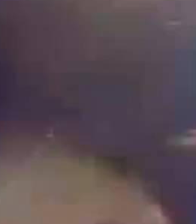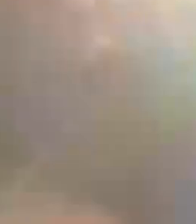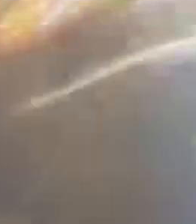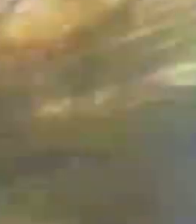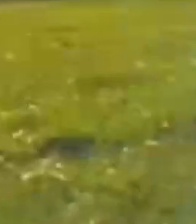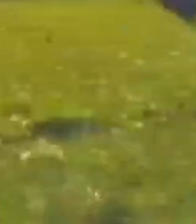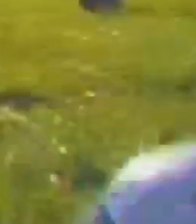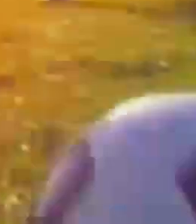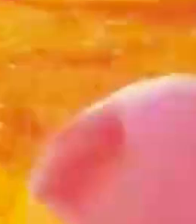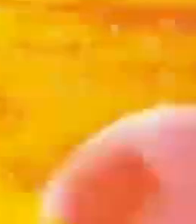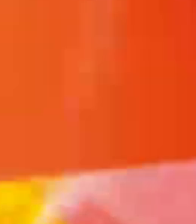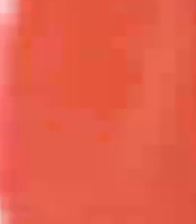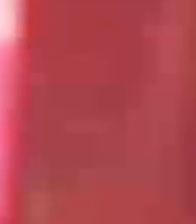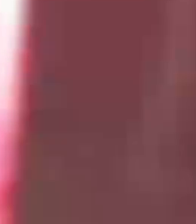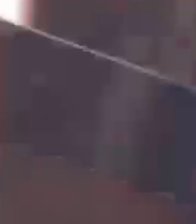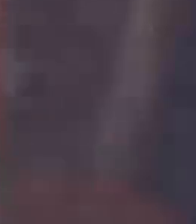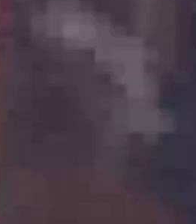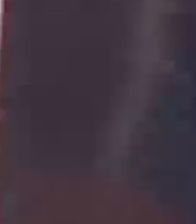Quiero que